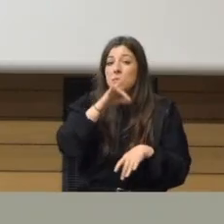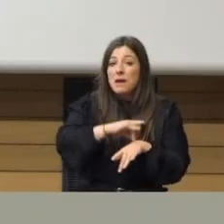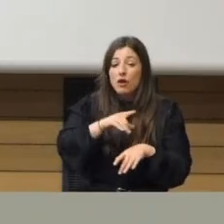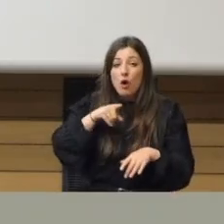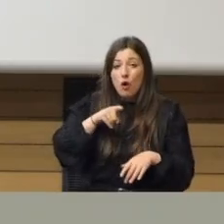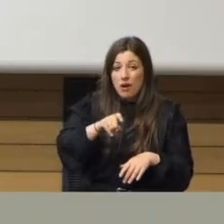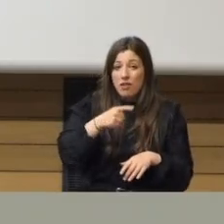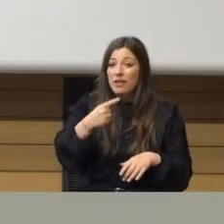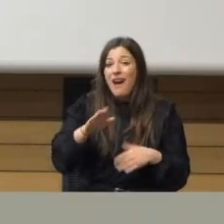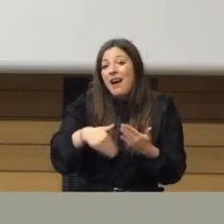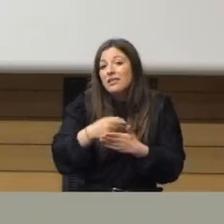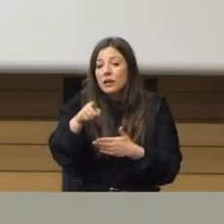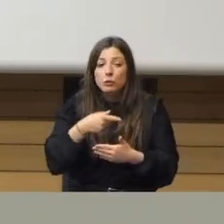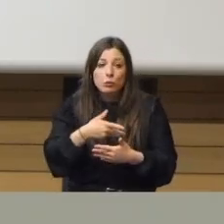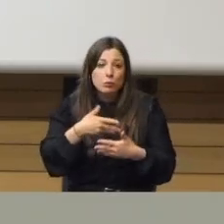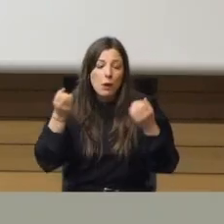tratar.